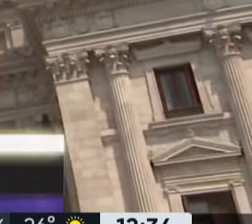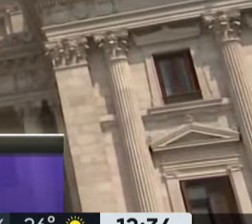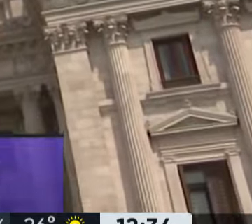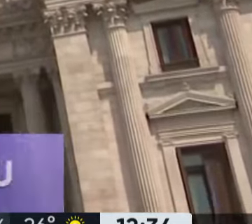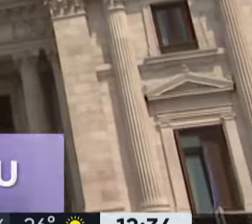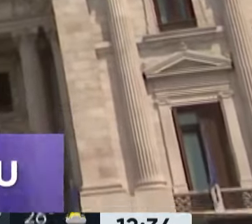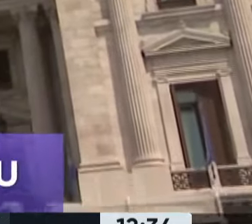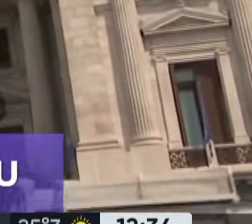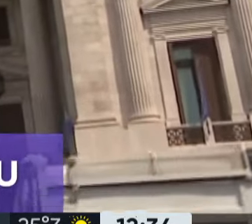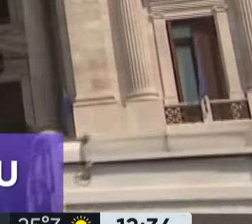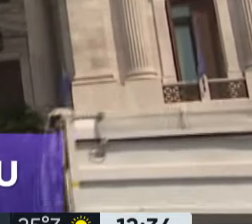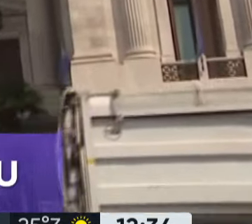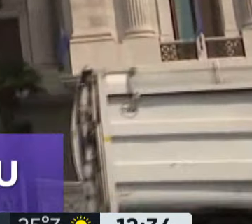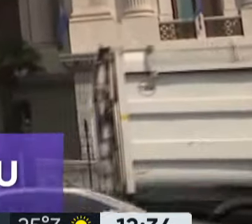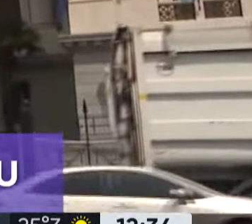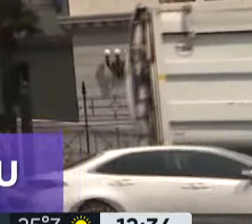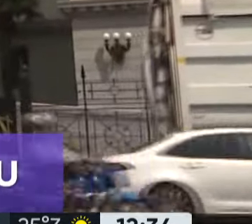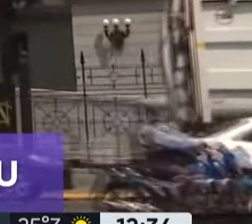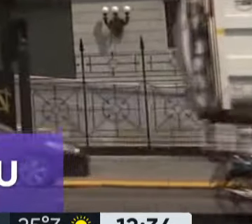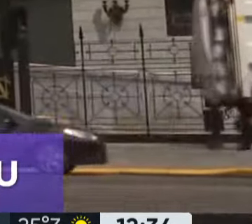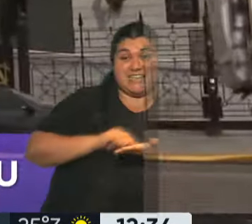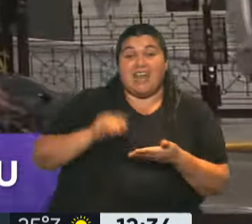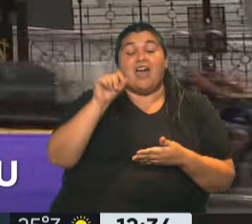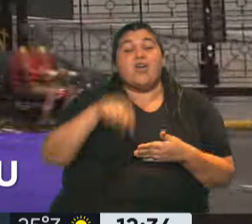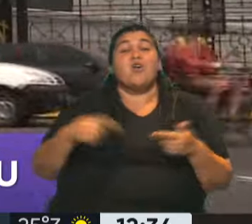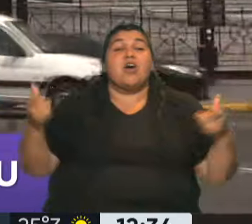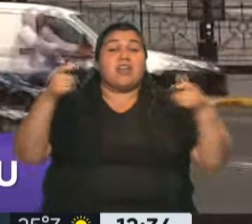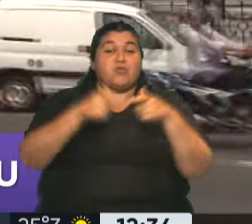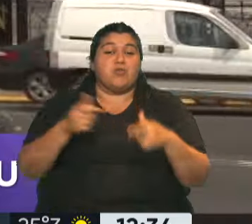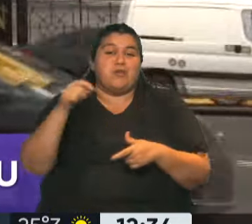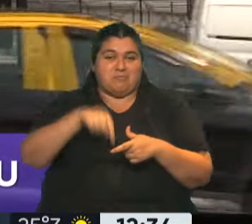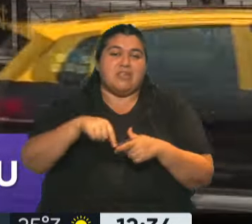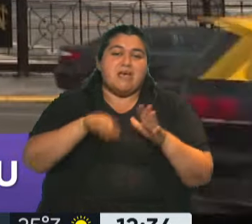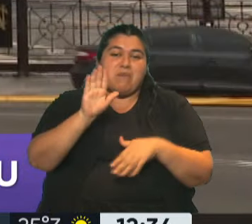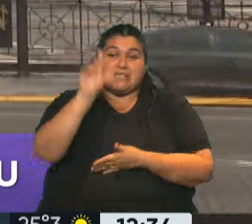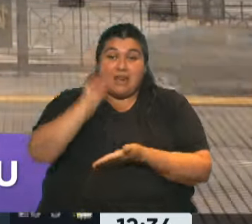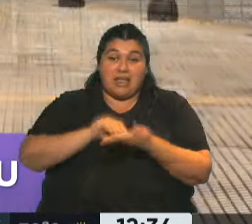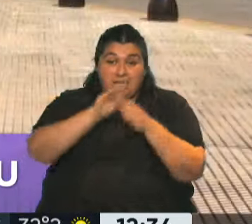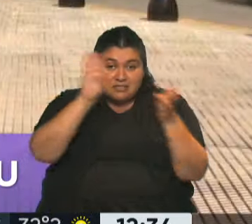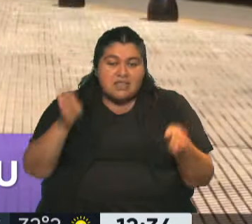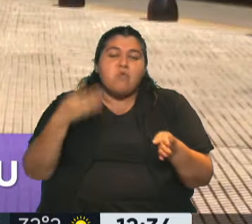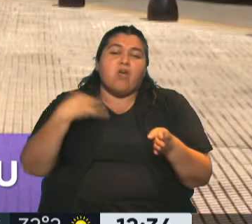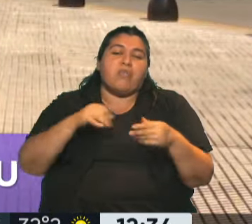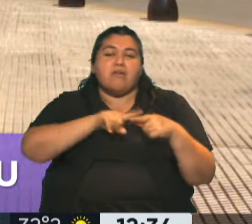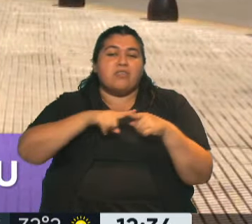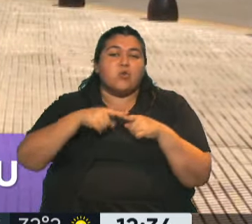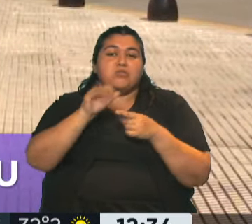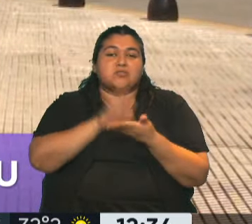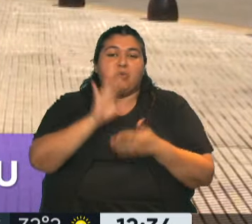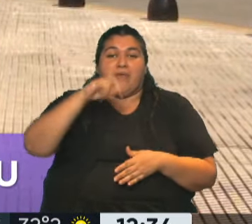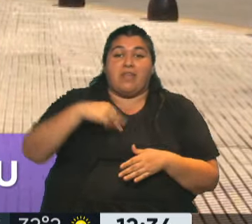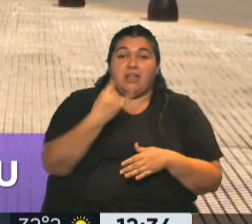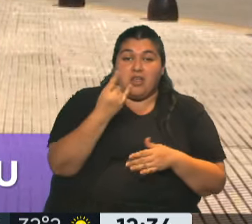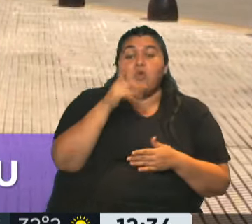Mientras que el senado ya se apresta a una nueva reunión de la comisión de trámite legislativo que tiene que discutir el Dn